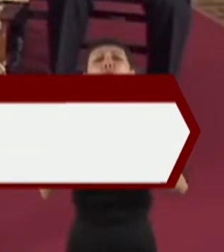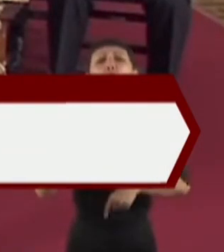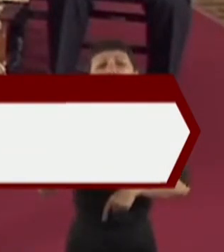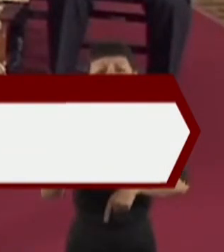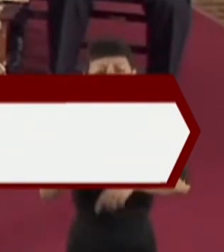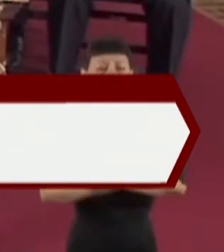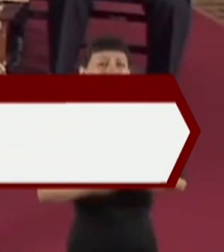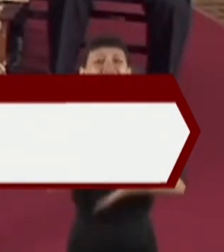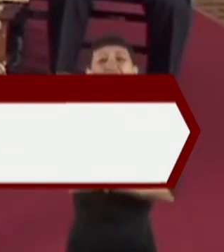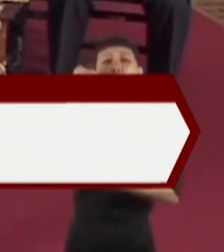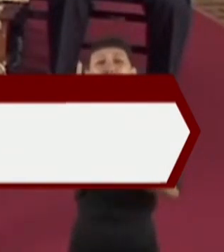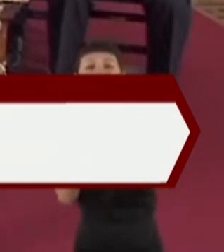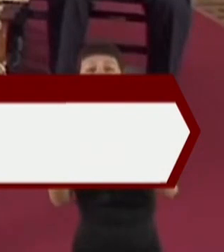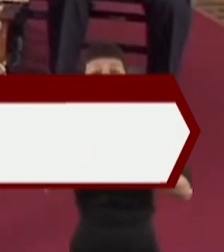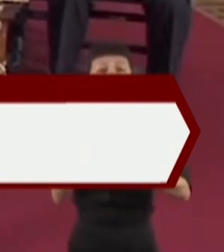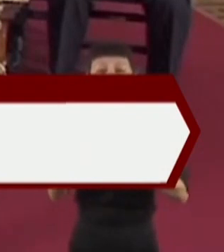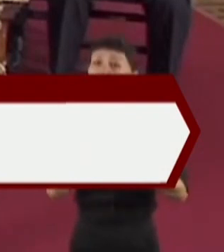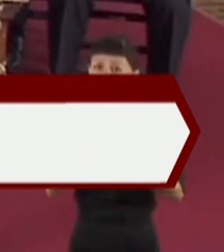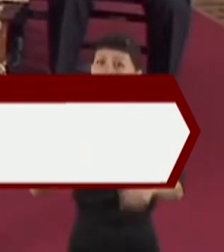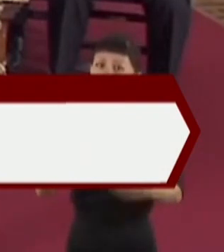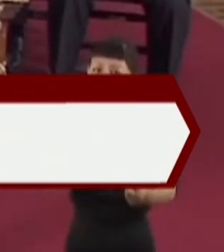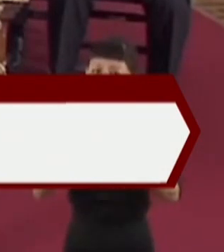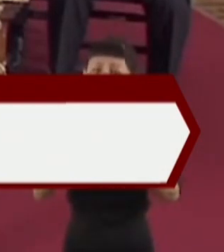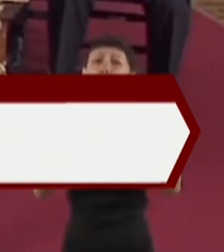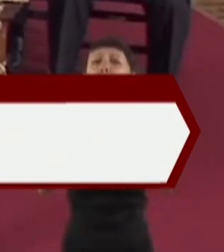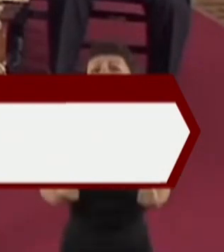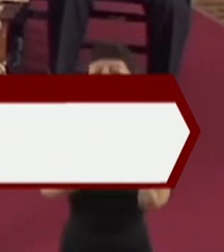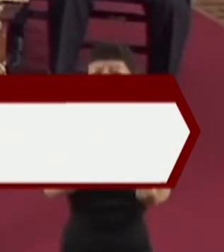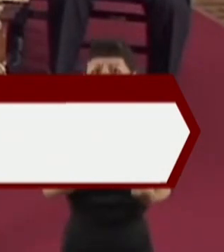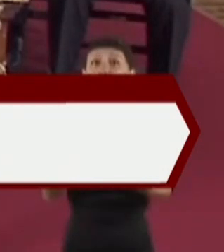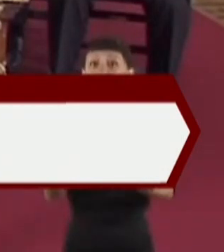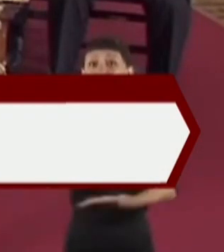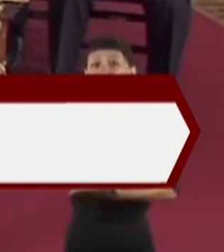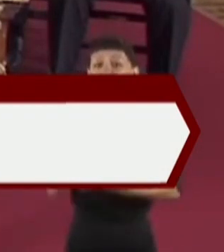la Argentina es el país número uno de Latinoamérica y puede gastar lo que quiere.